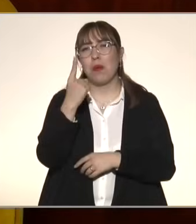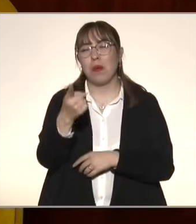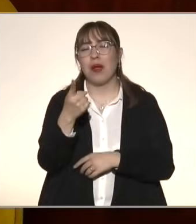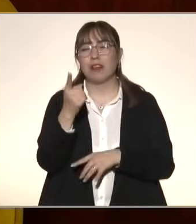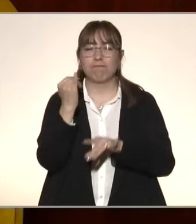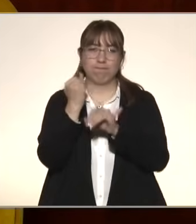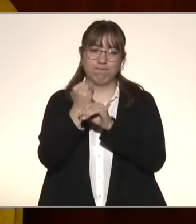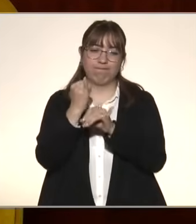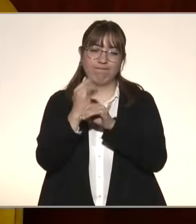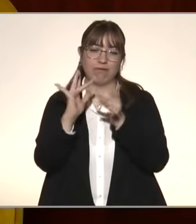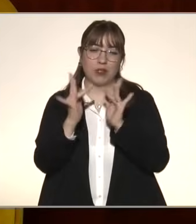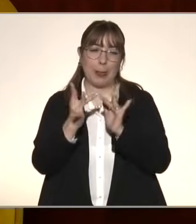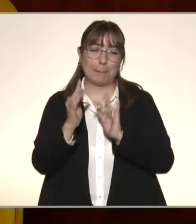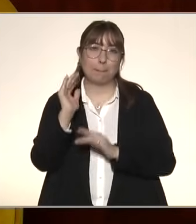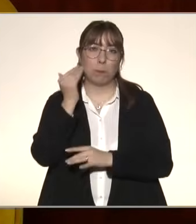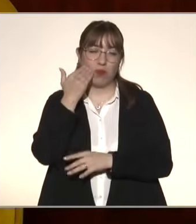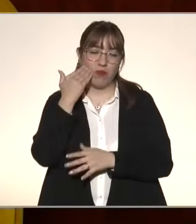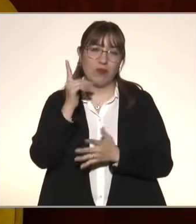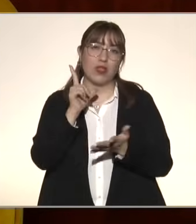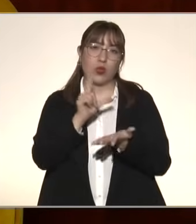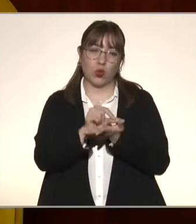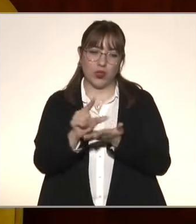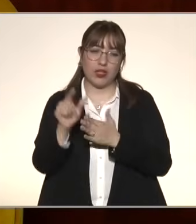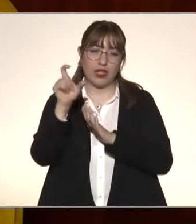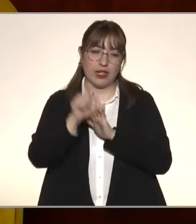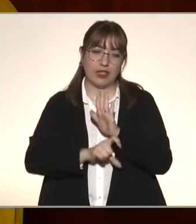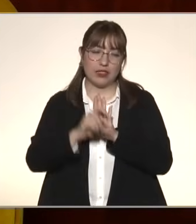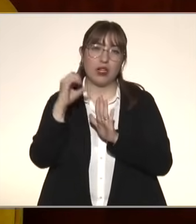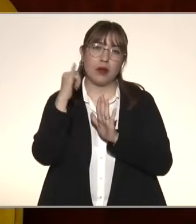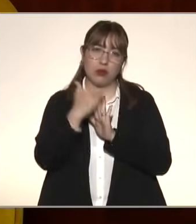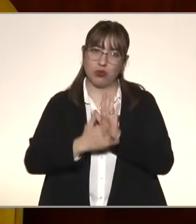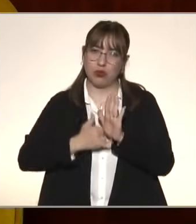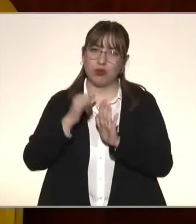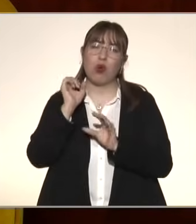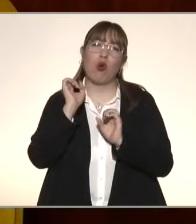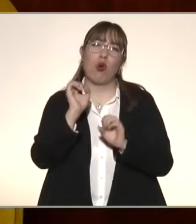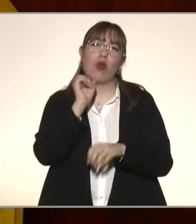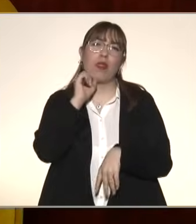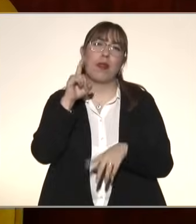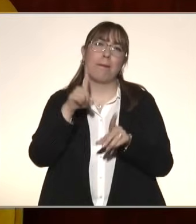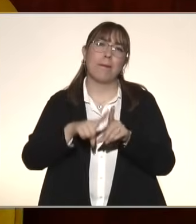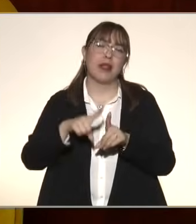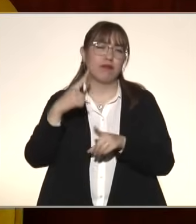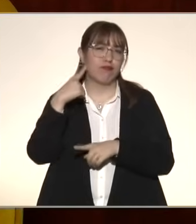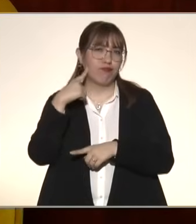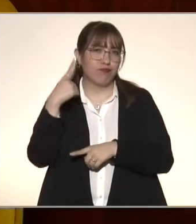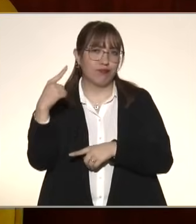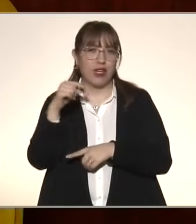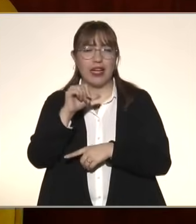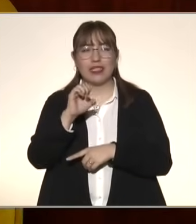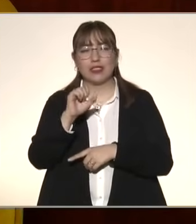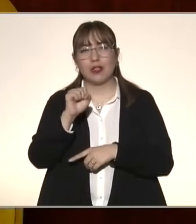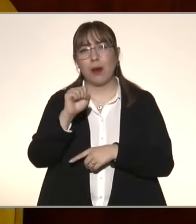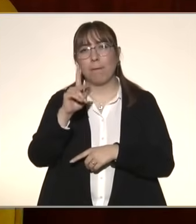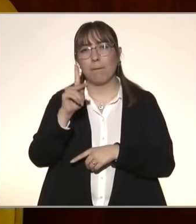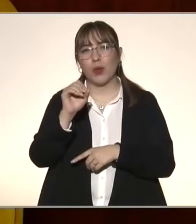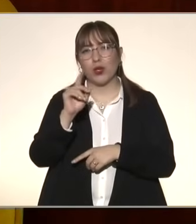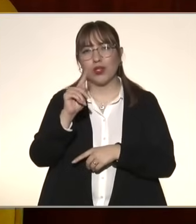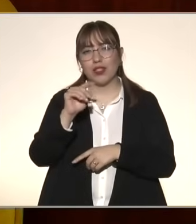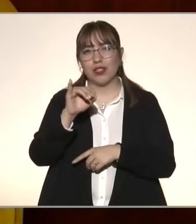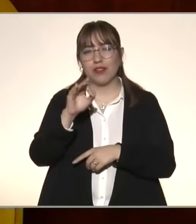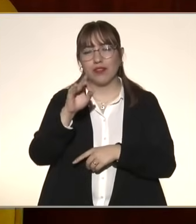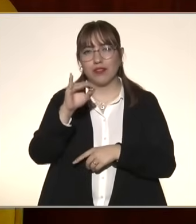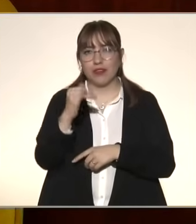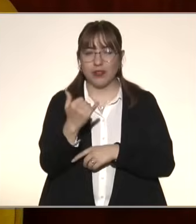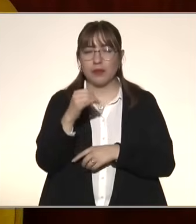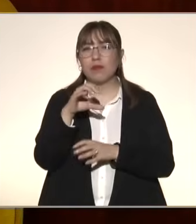sociales, ya sea Facebook, Twitter, Instagram o YouTube. También pueden escucharlo en Spotify y por supuesto, si quieren compartirlo o